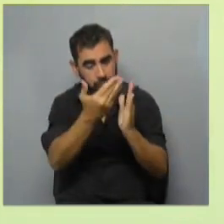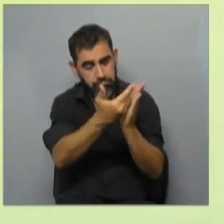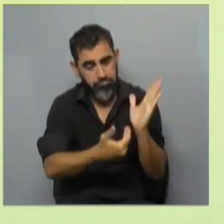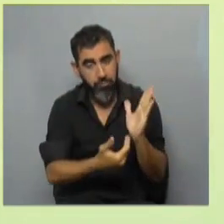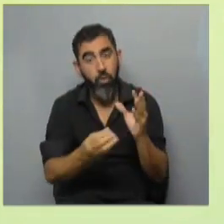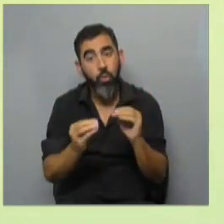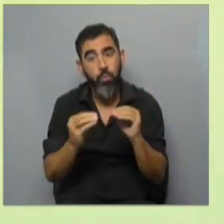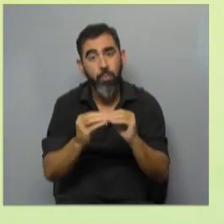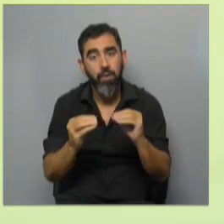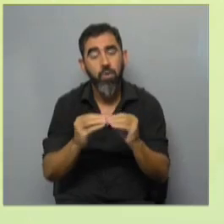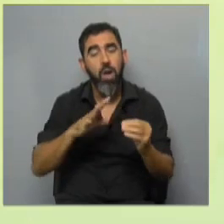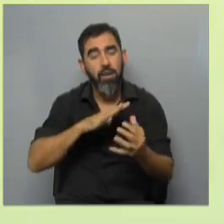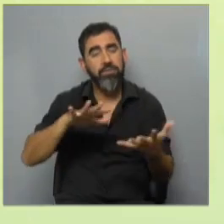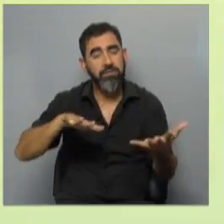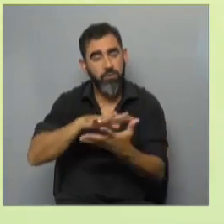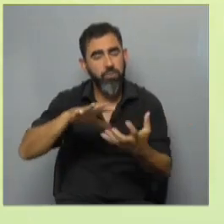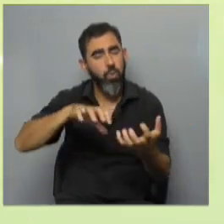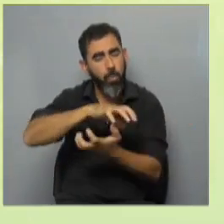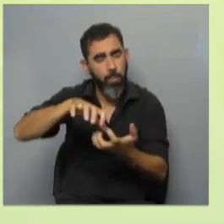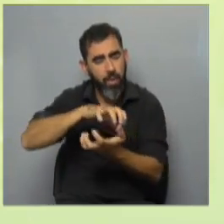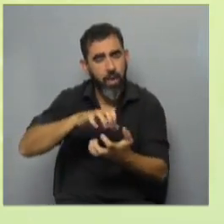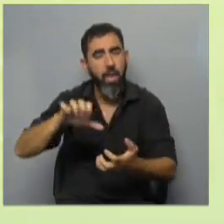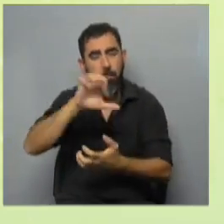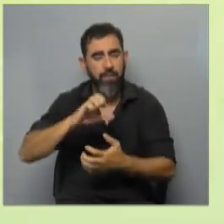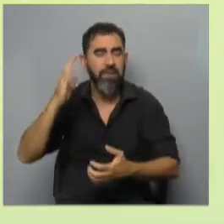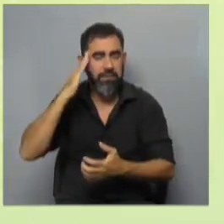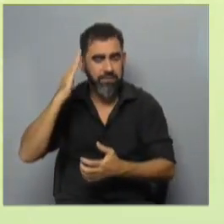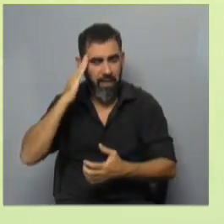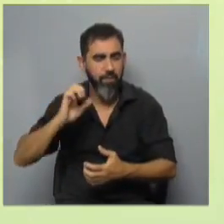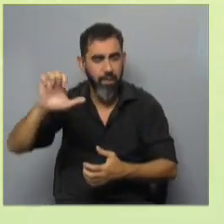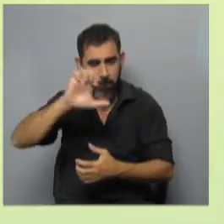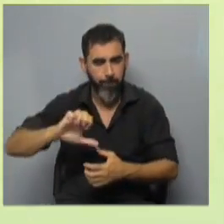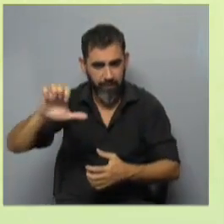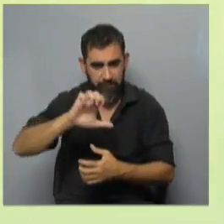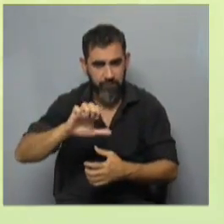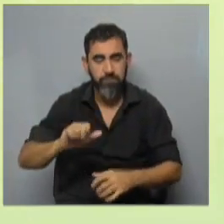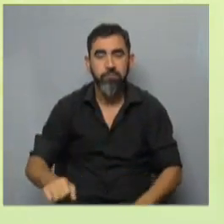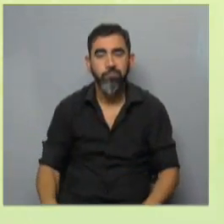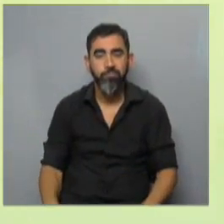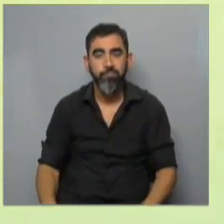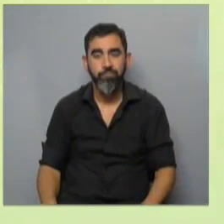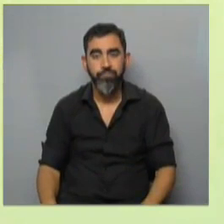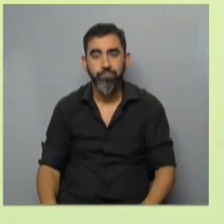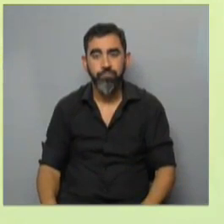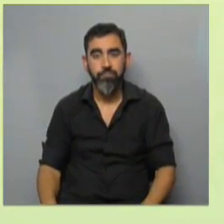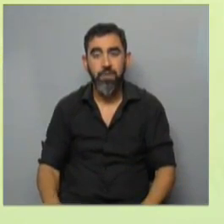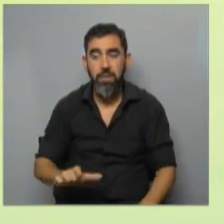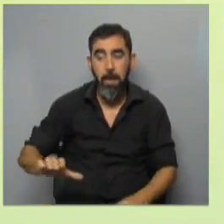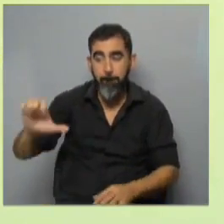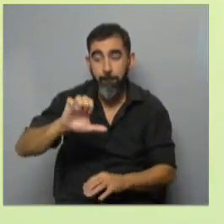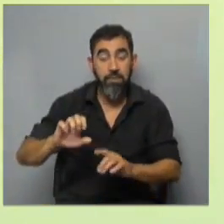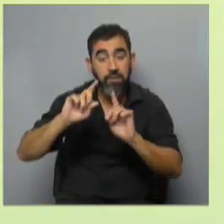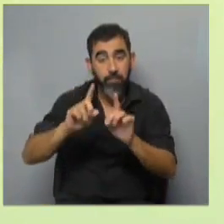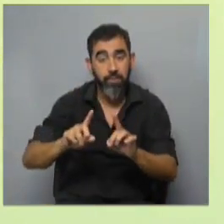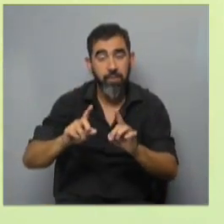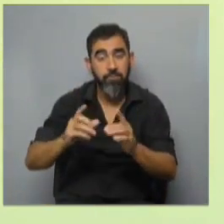compañero tenía una situación complicada que la empresa la conoce la conocía la empresa fue parte también de